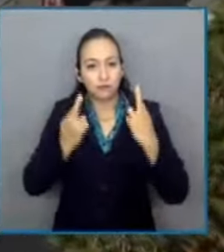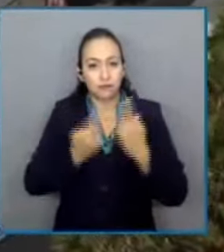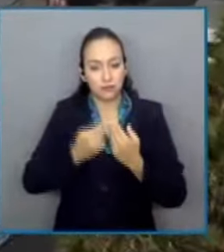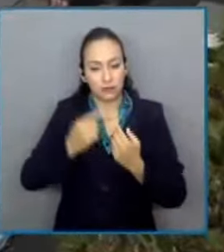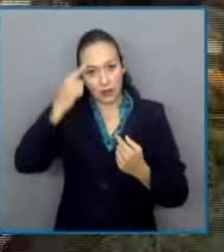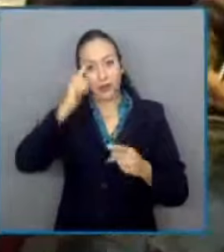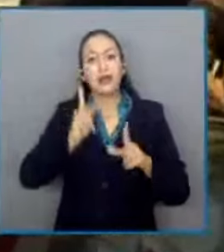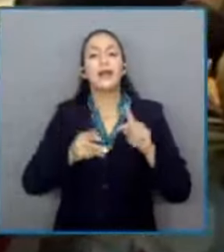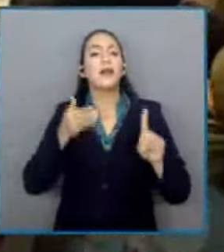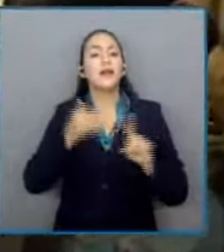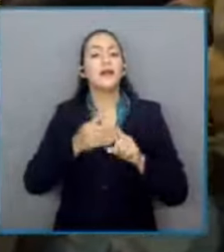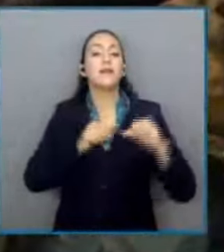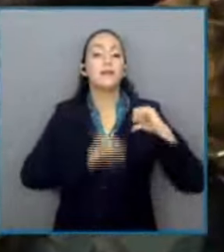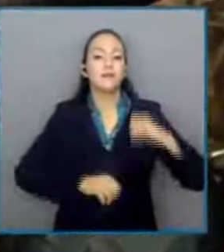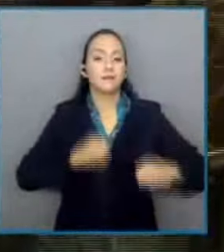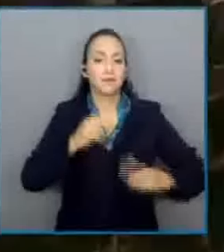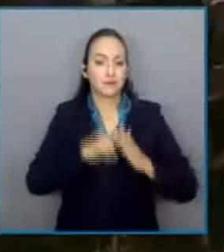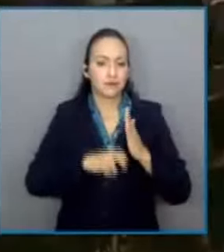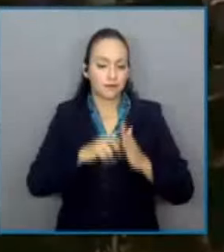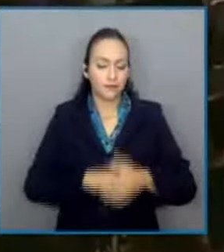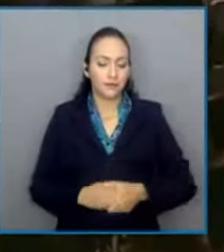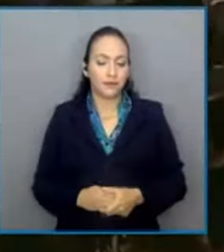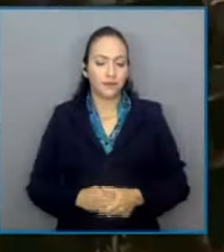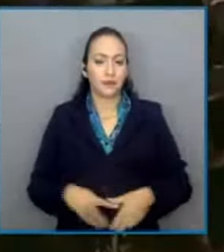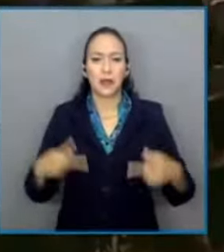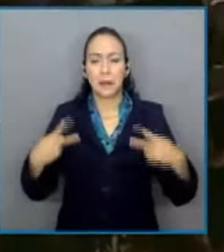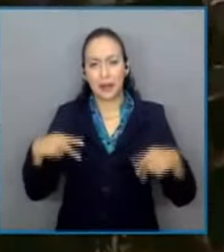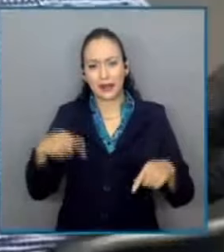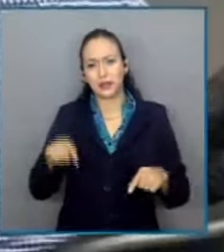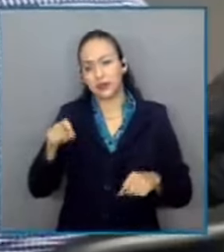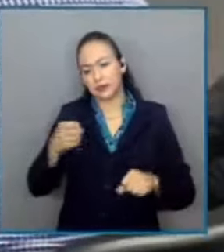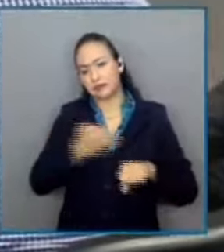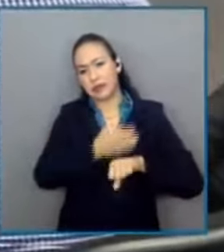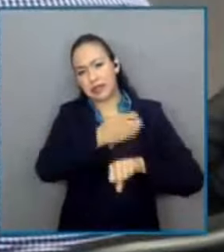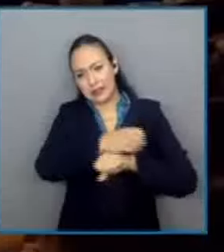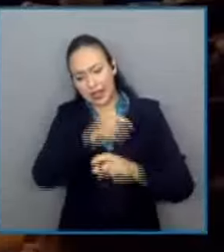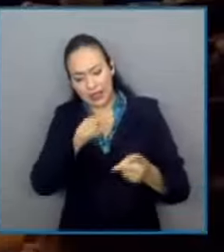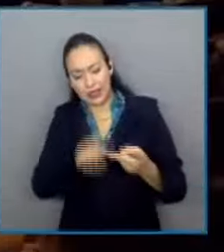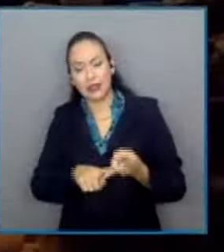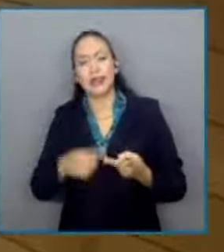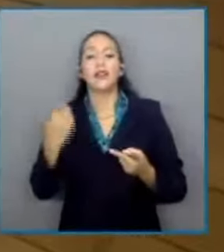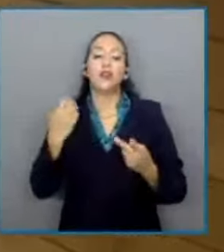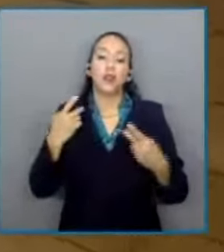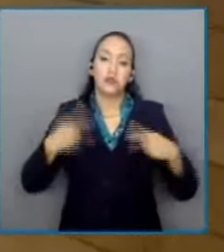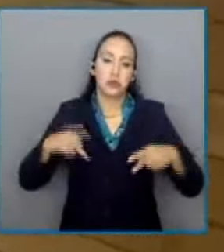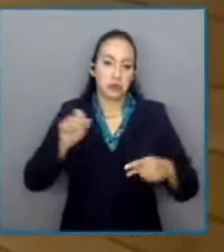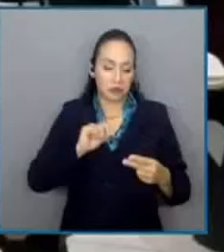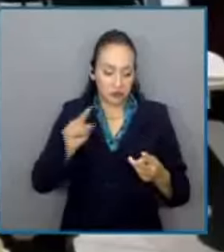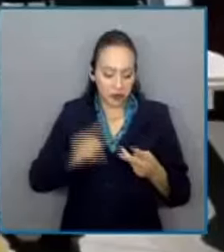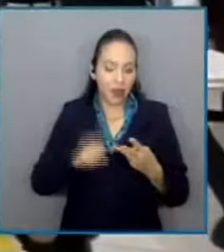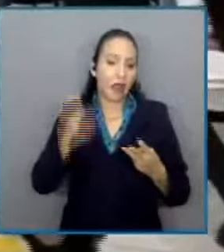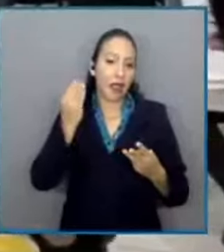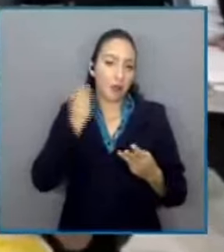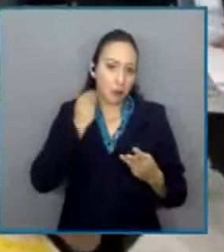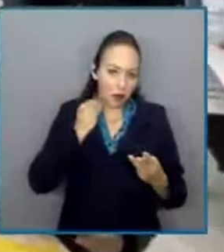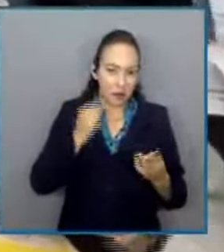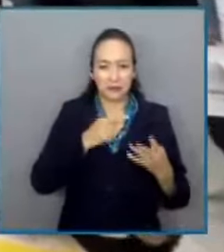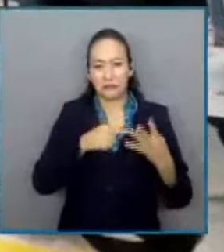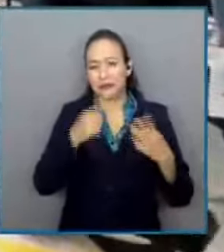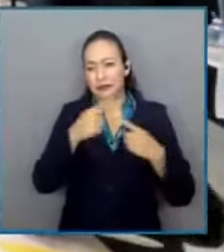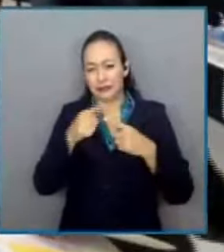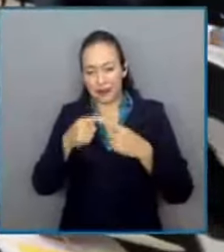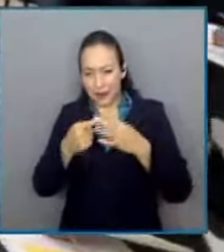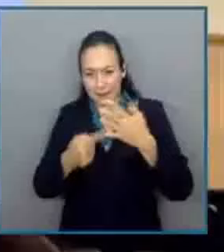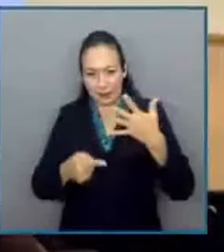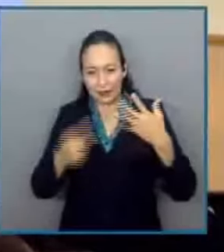Personas juzgadoras federales y locales, barras de abogados, especialistas y representantes de la sociedad civil analizarán los